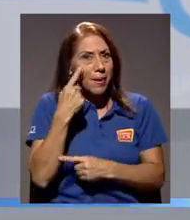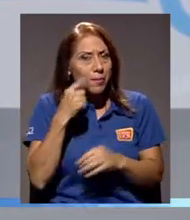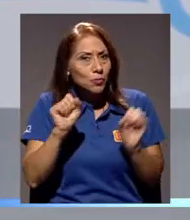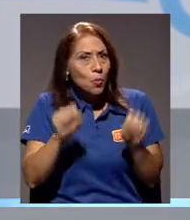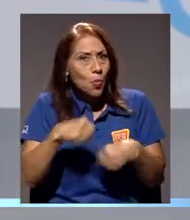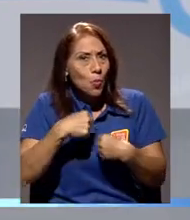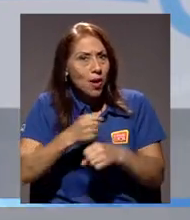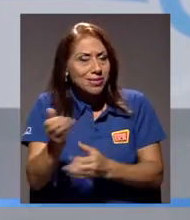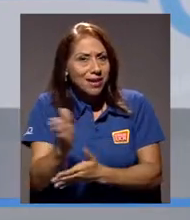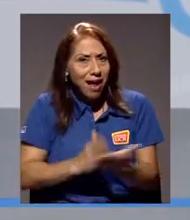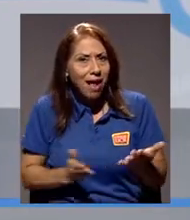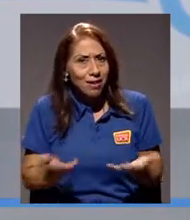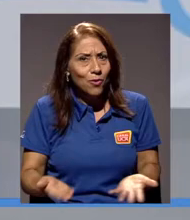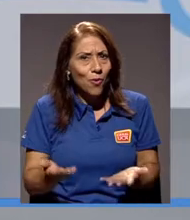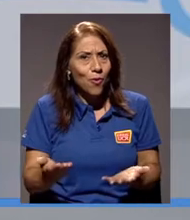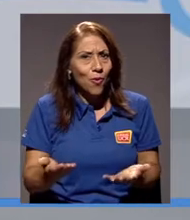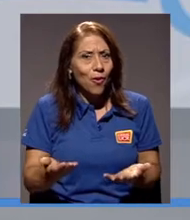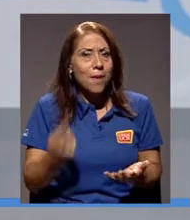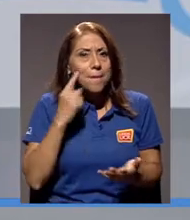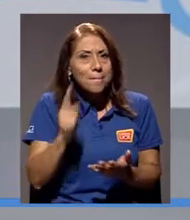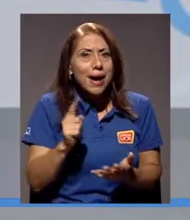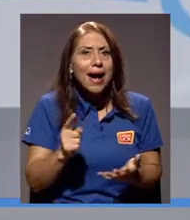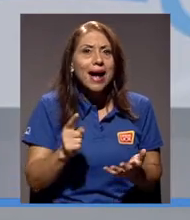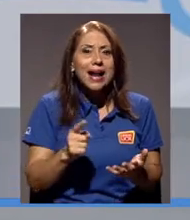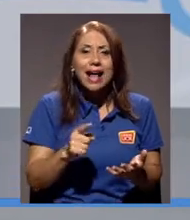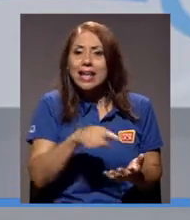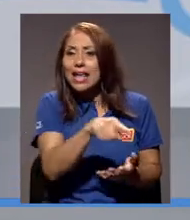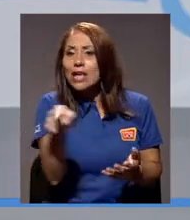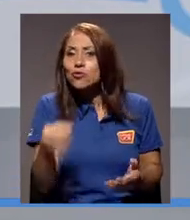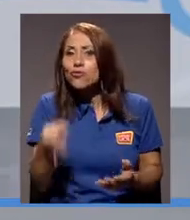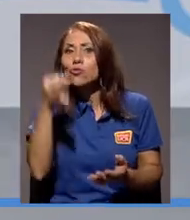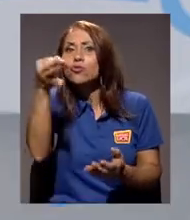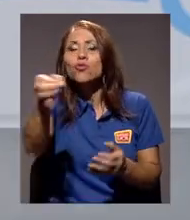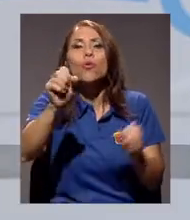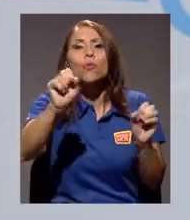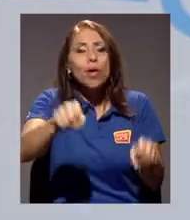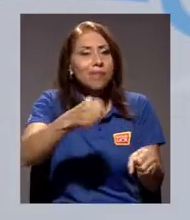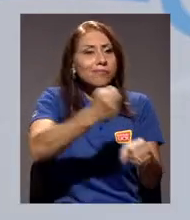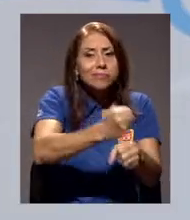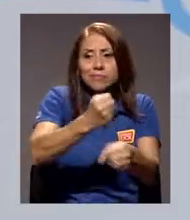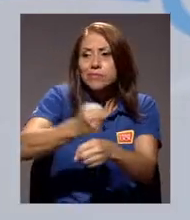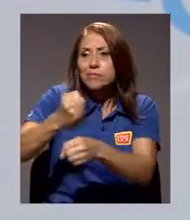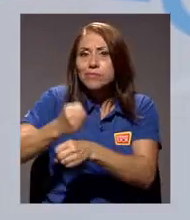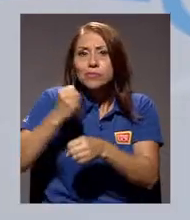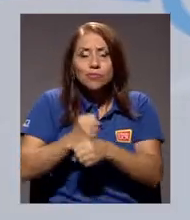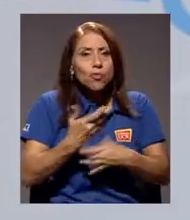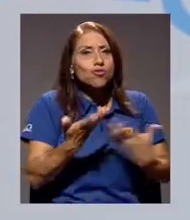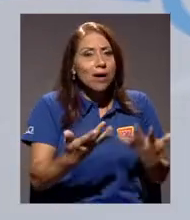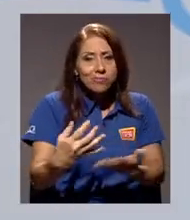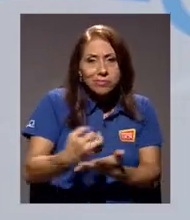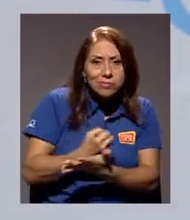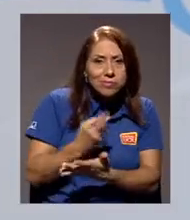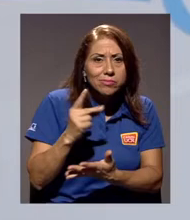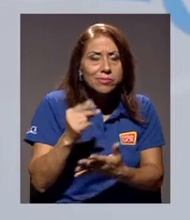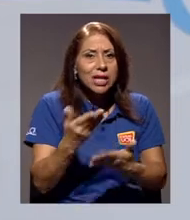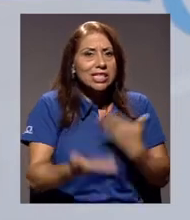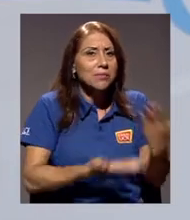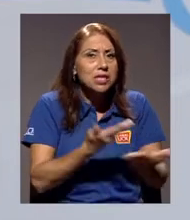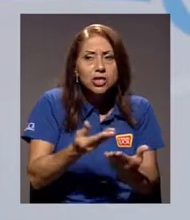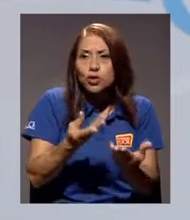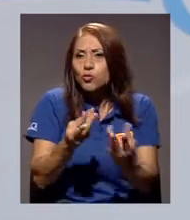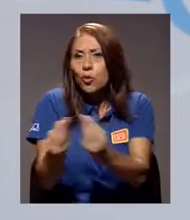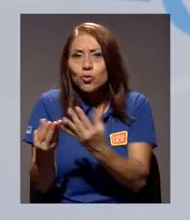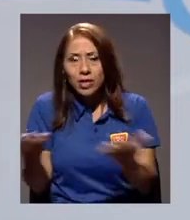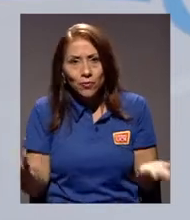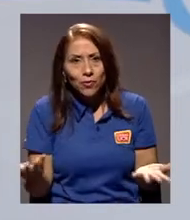que incremente la empleabilidad futura o la ocupación en algún tipo de destino productivo de servicios que se puedan